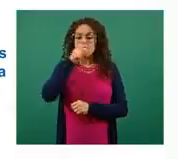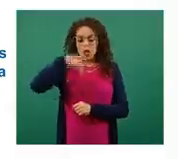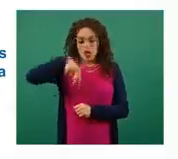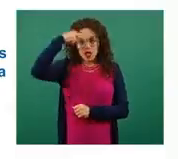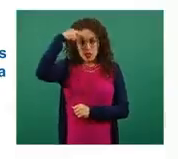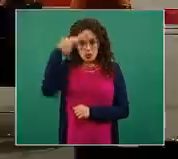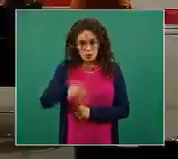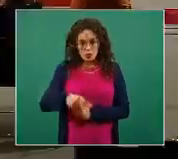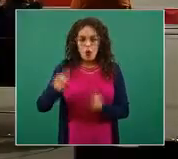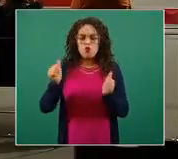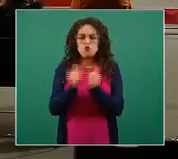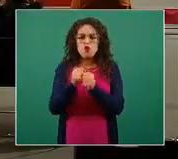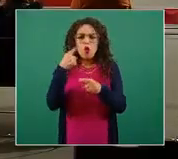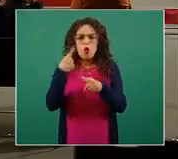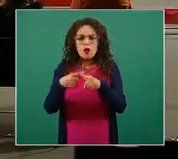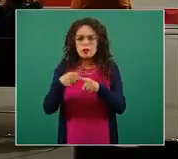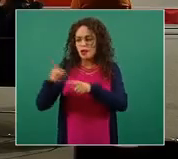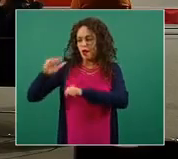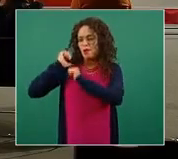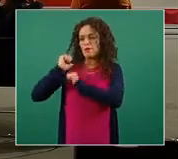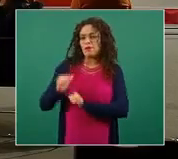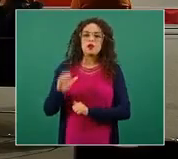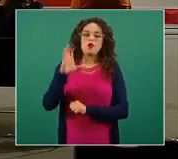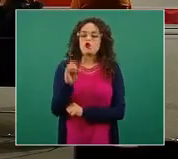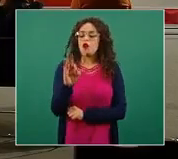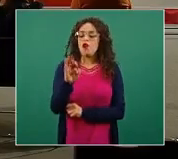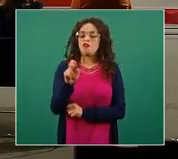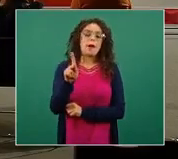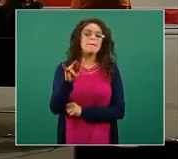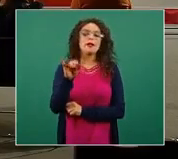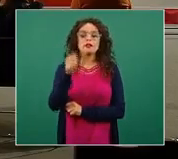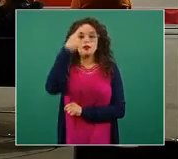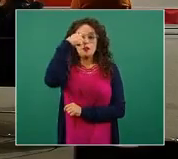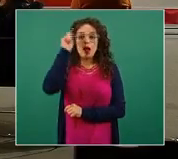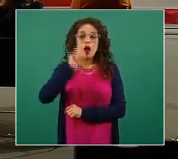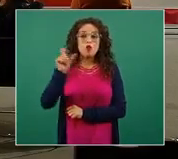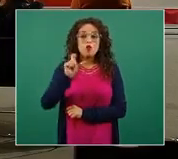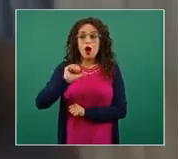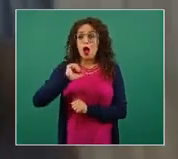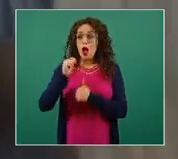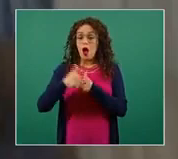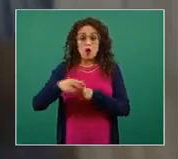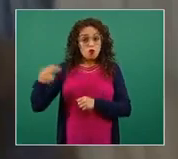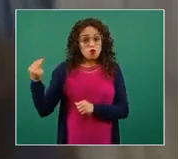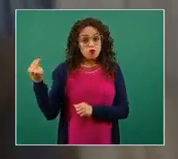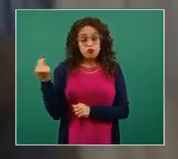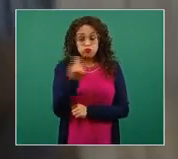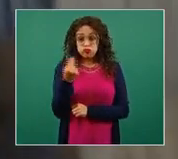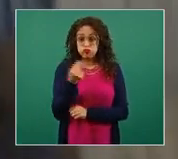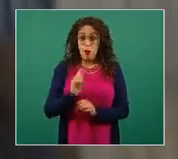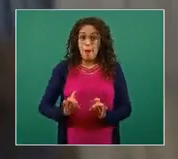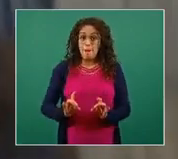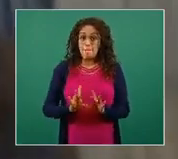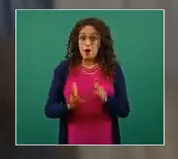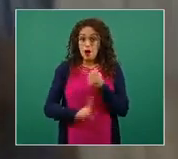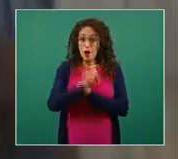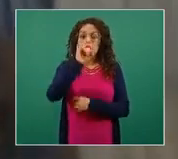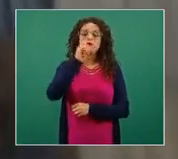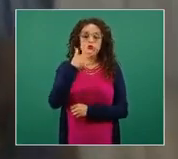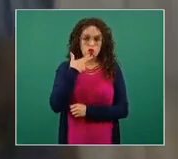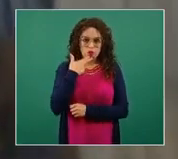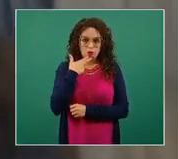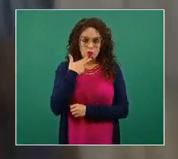de COFEPRIS para uso en emergencia, y que la evaluación de la eficacia